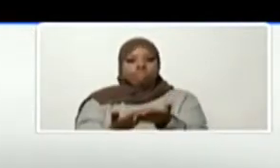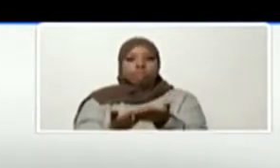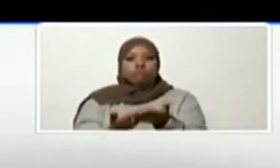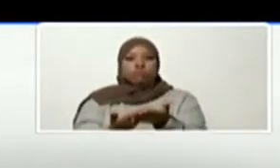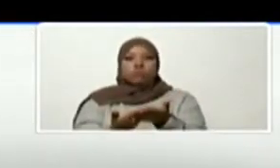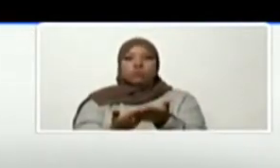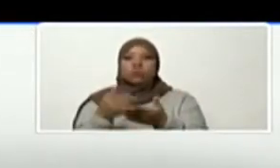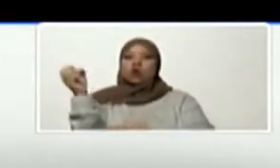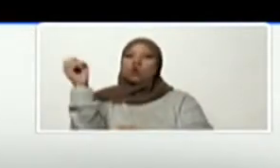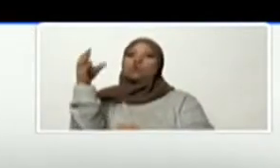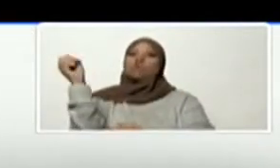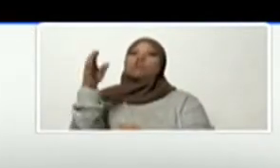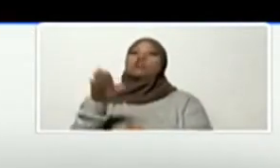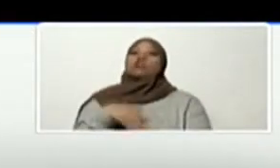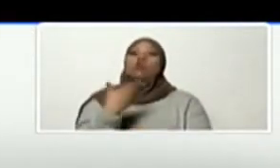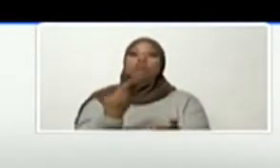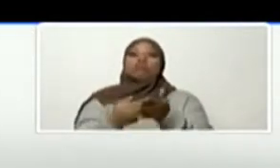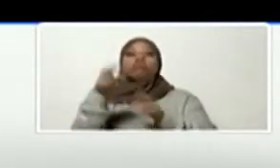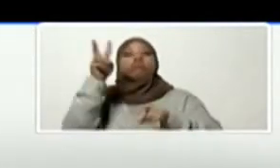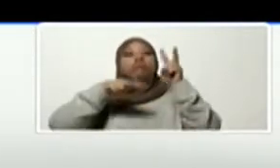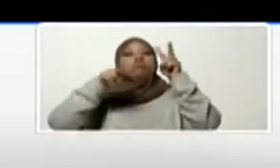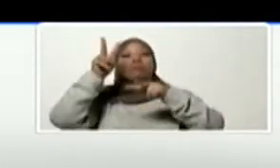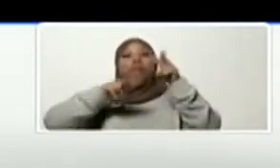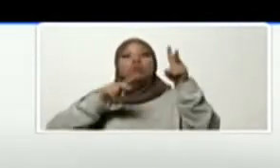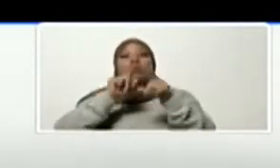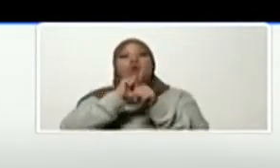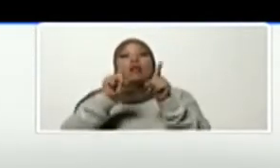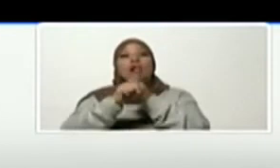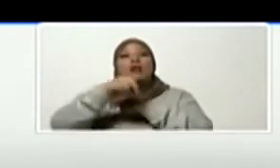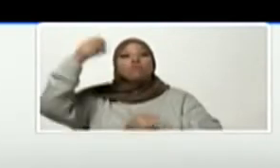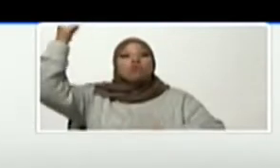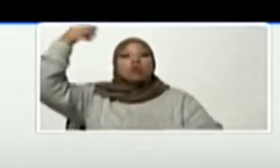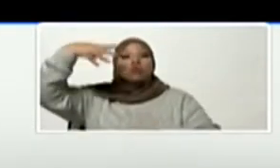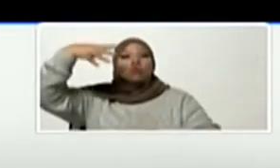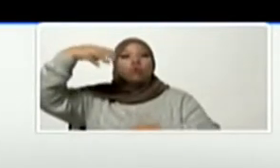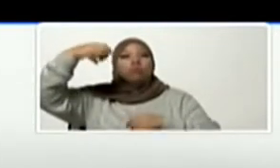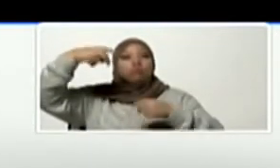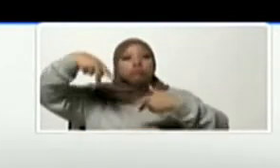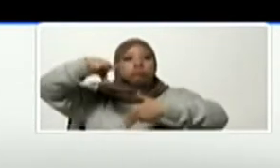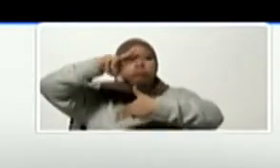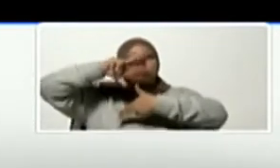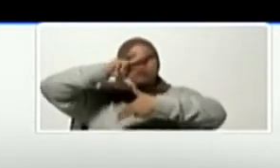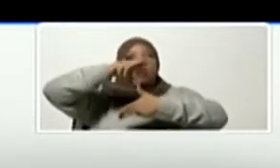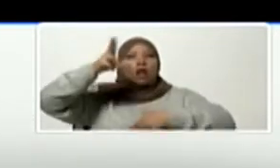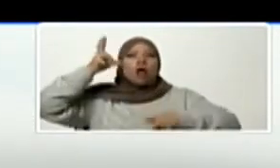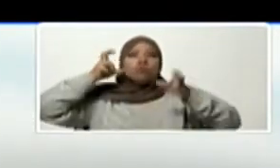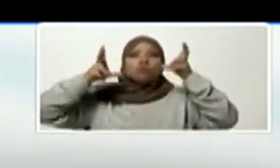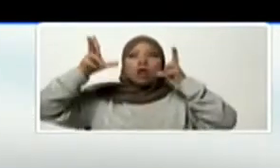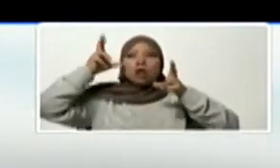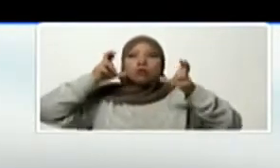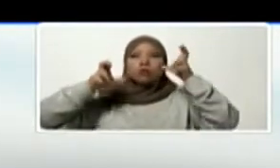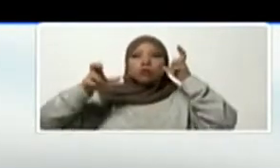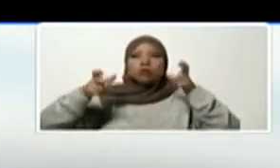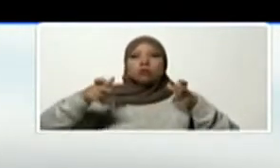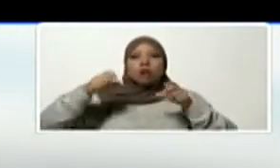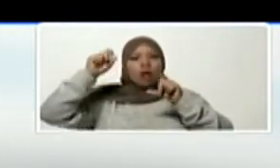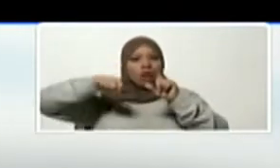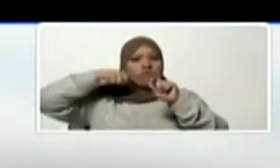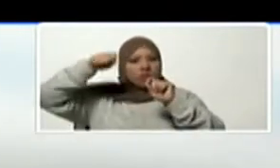llegó con una propuesta sobre el cambio climático. ¿Quieren escucharla? ¿Tenemos el